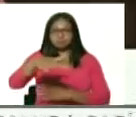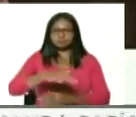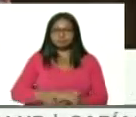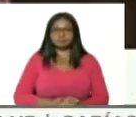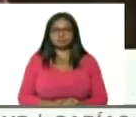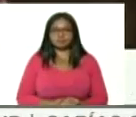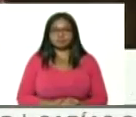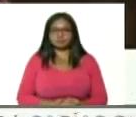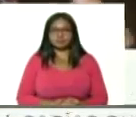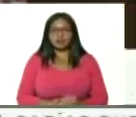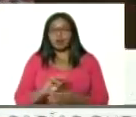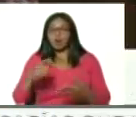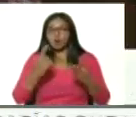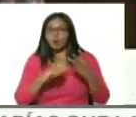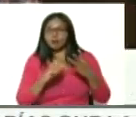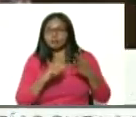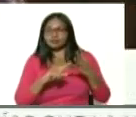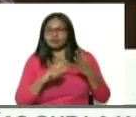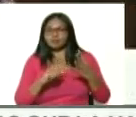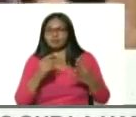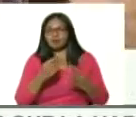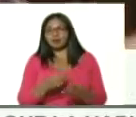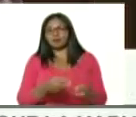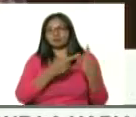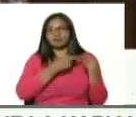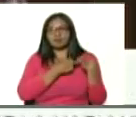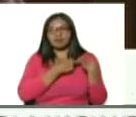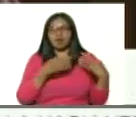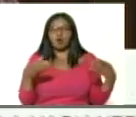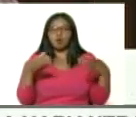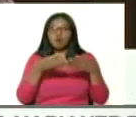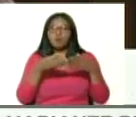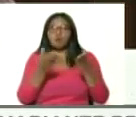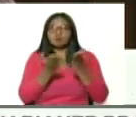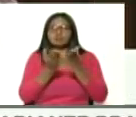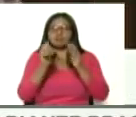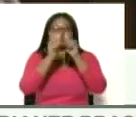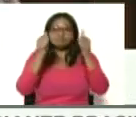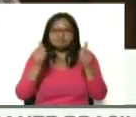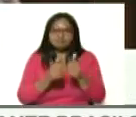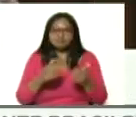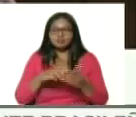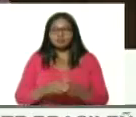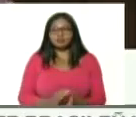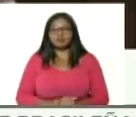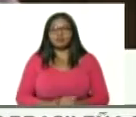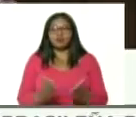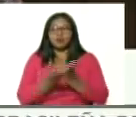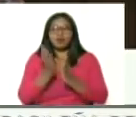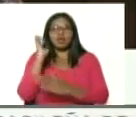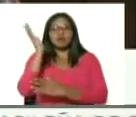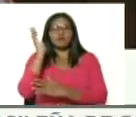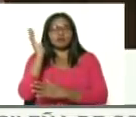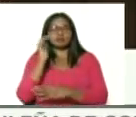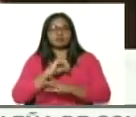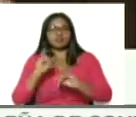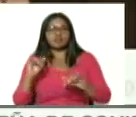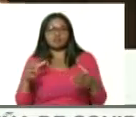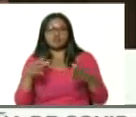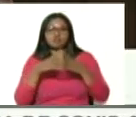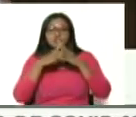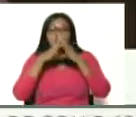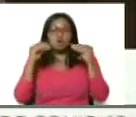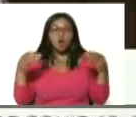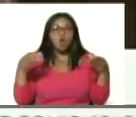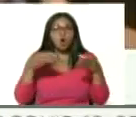tarea que nos dio era implementar un sistema de formación, una escuela del sistema, una escuela del Congreso. Ya todos los equipos se han venido